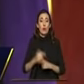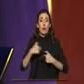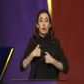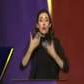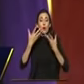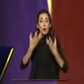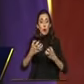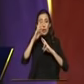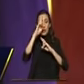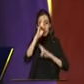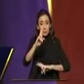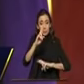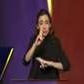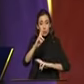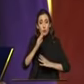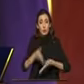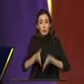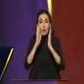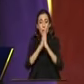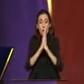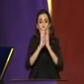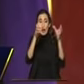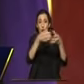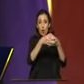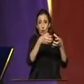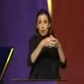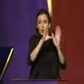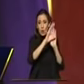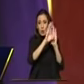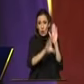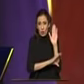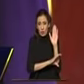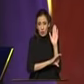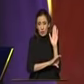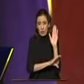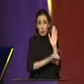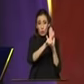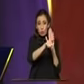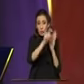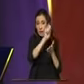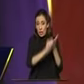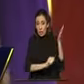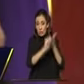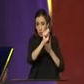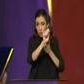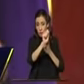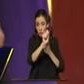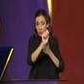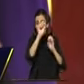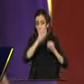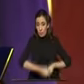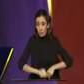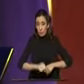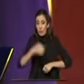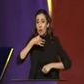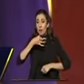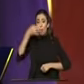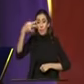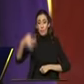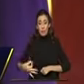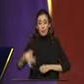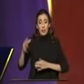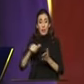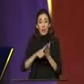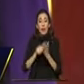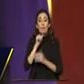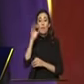un respetuoso pedido a la Corte Constitucional. Si autoriza cualquier mecanismo que implique el incumplimiento que